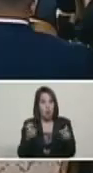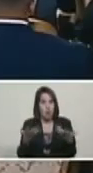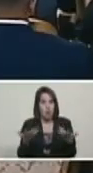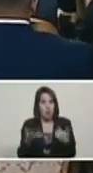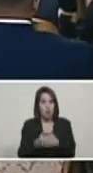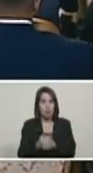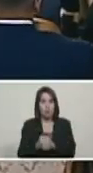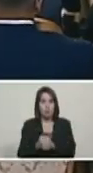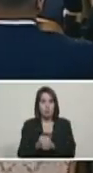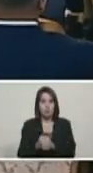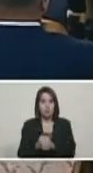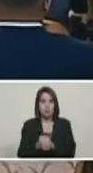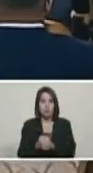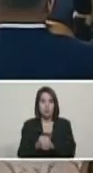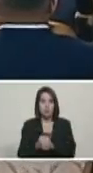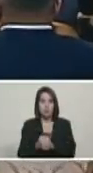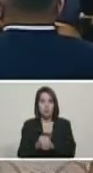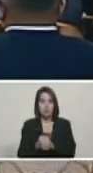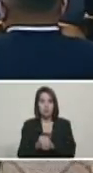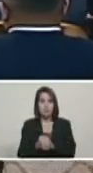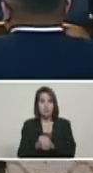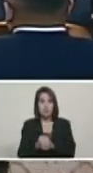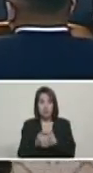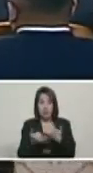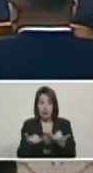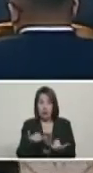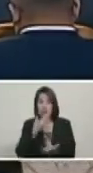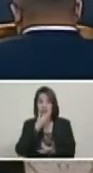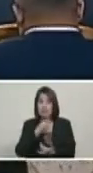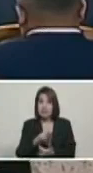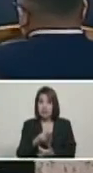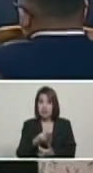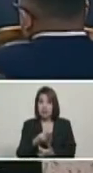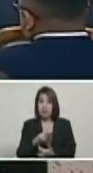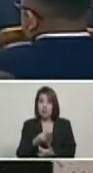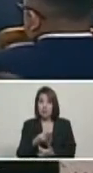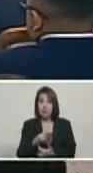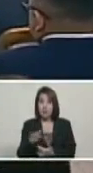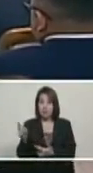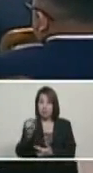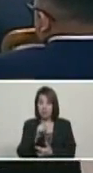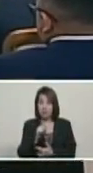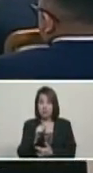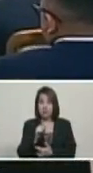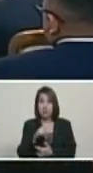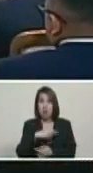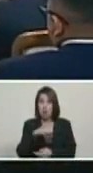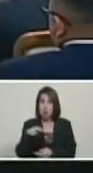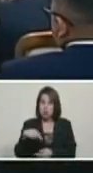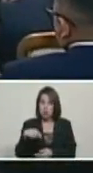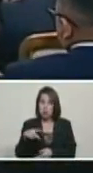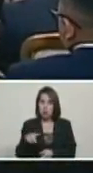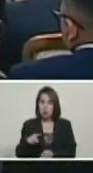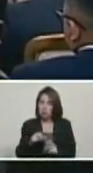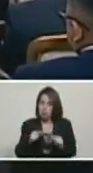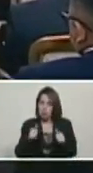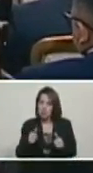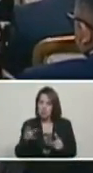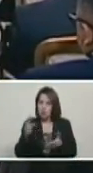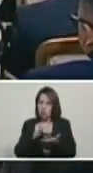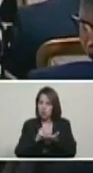Quiere decir, ahora en el mes de diciembre, nosotros